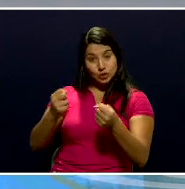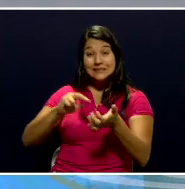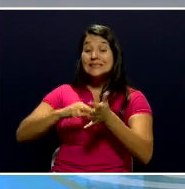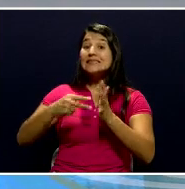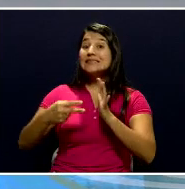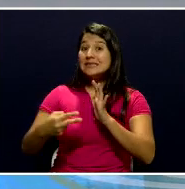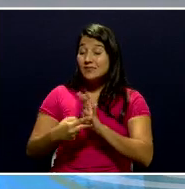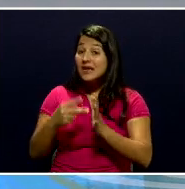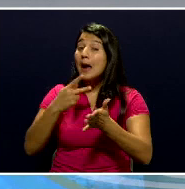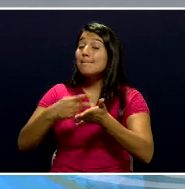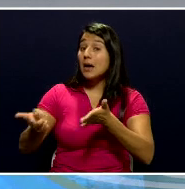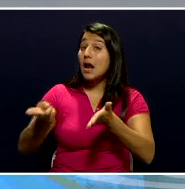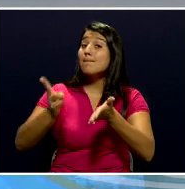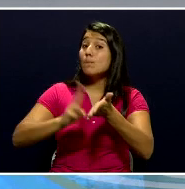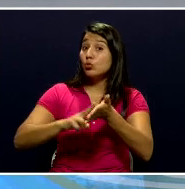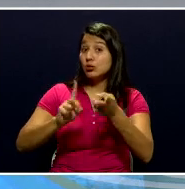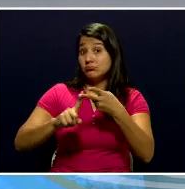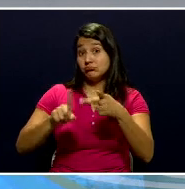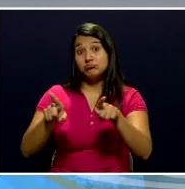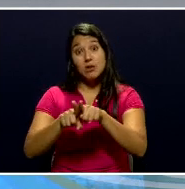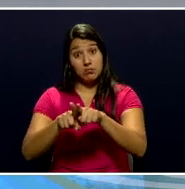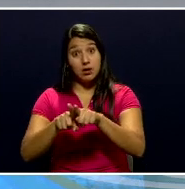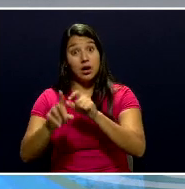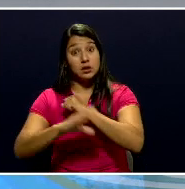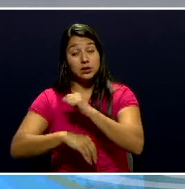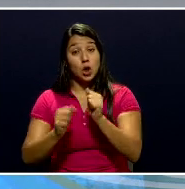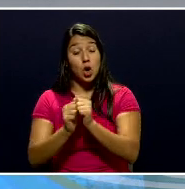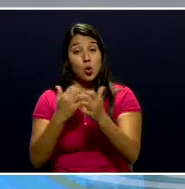el pago de multas y hasta la cárcel.